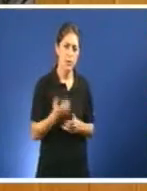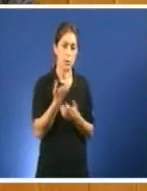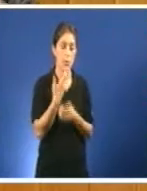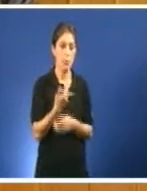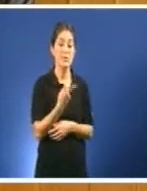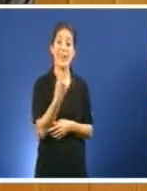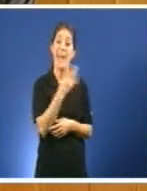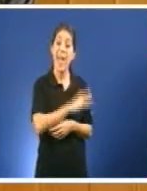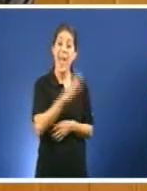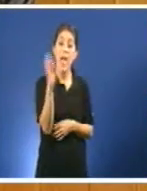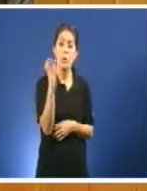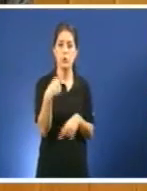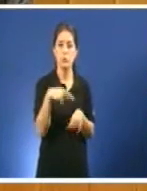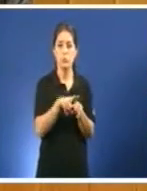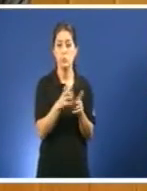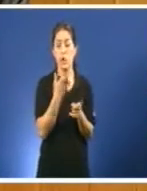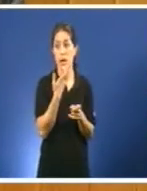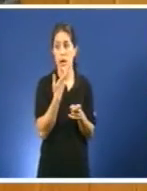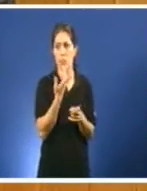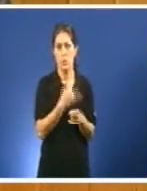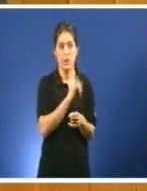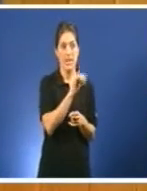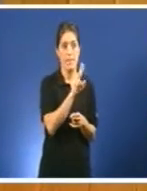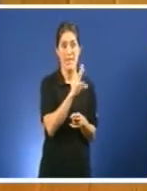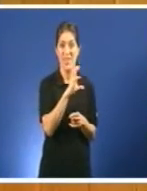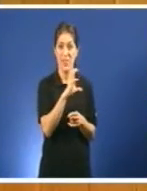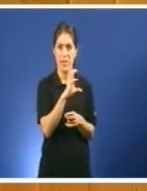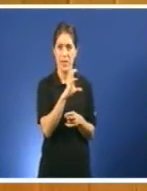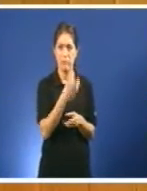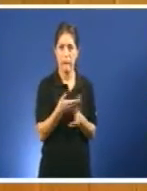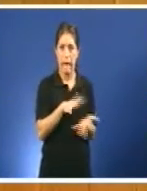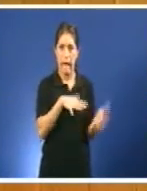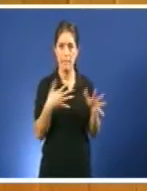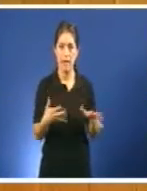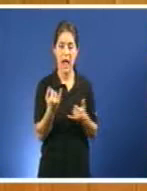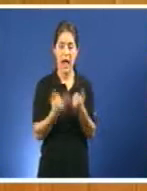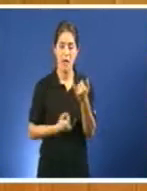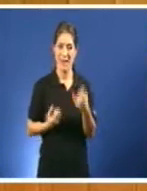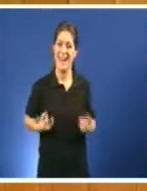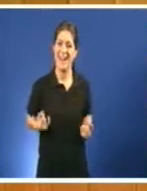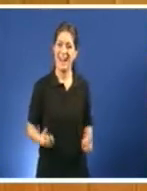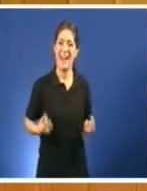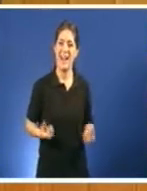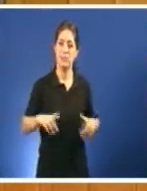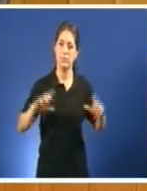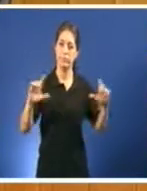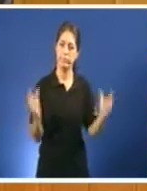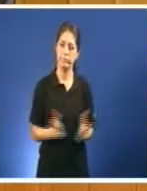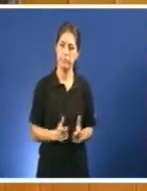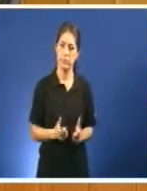constantes, imputando o IPC, hai un novo descenso no gasto. A suba